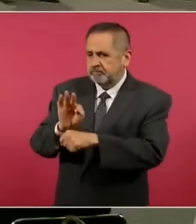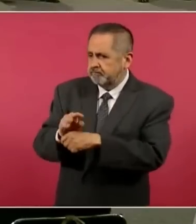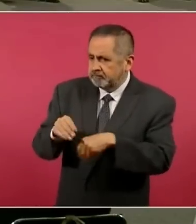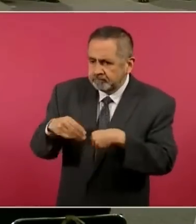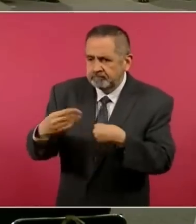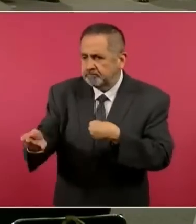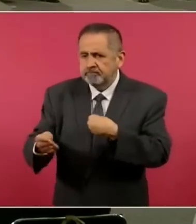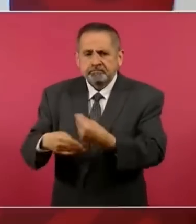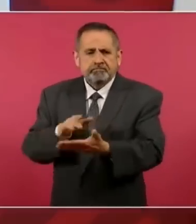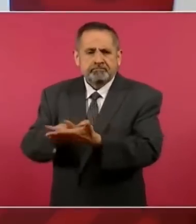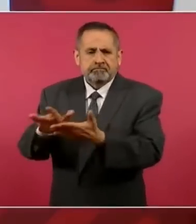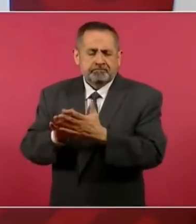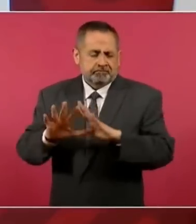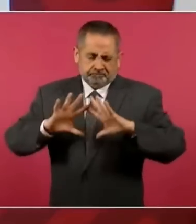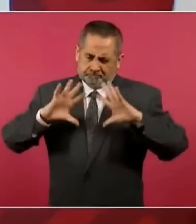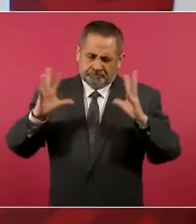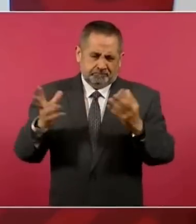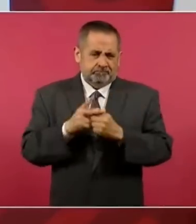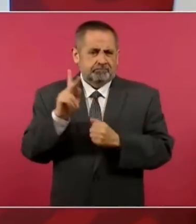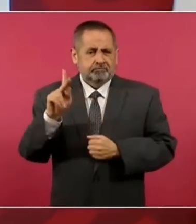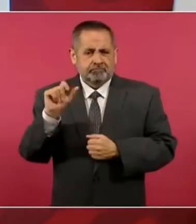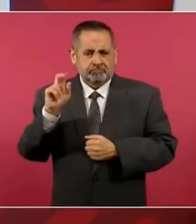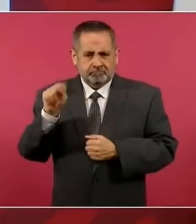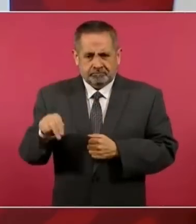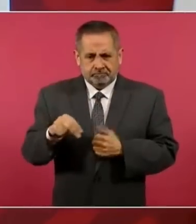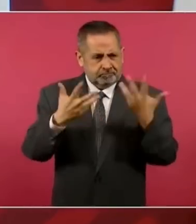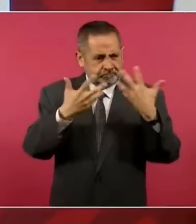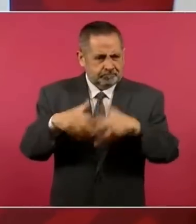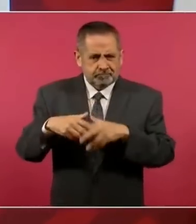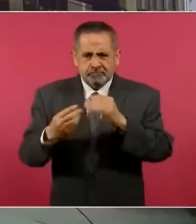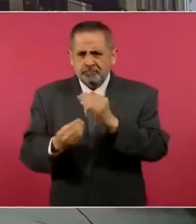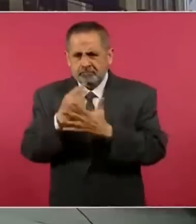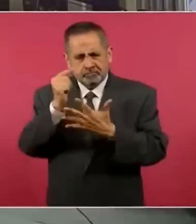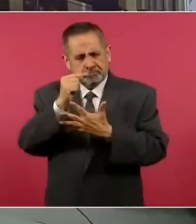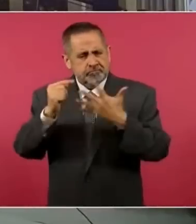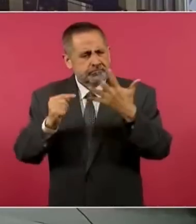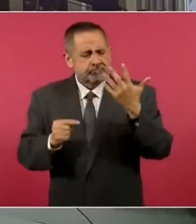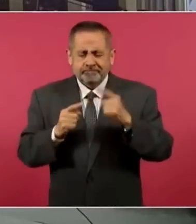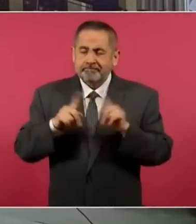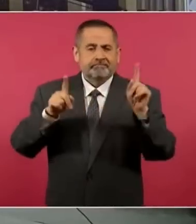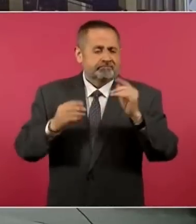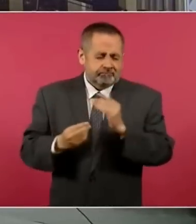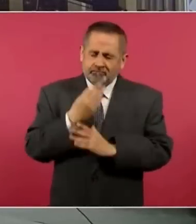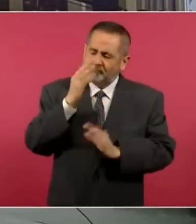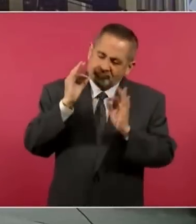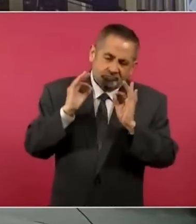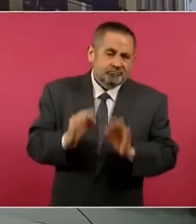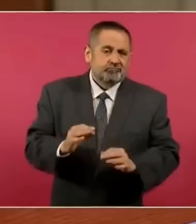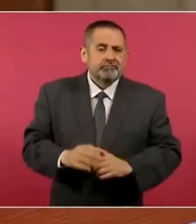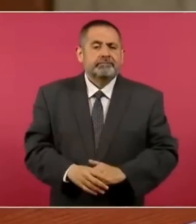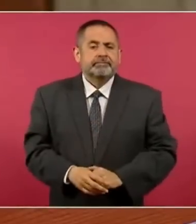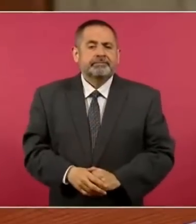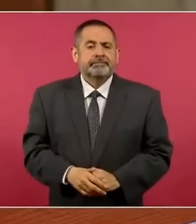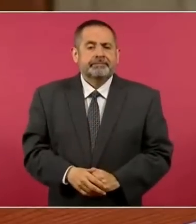una estrategia completamente nueva, distinta. Adelante.